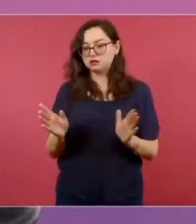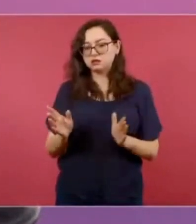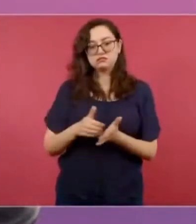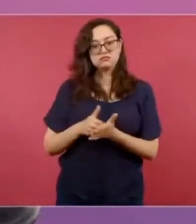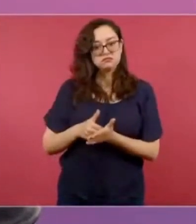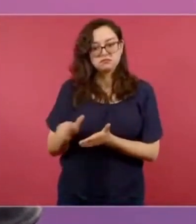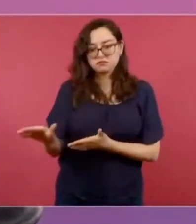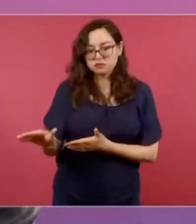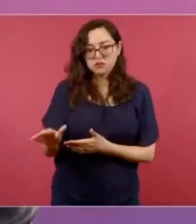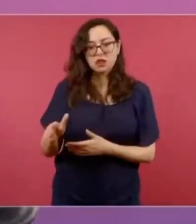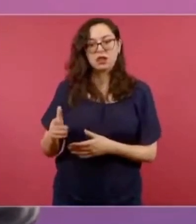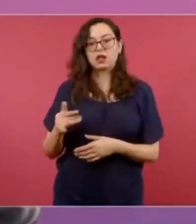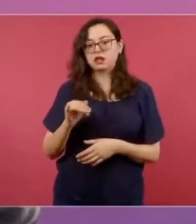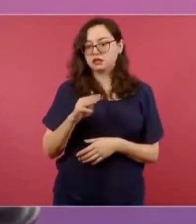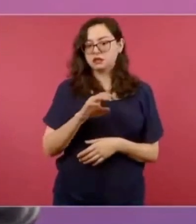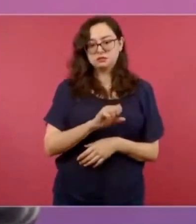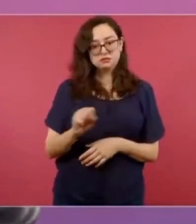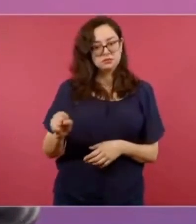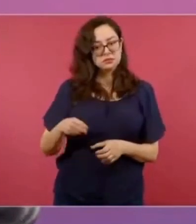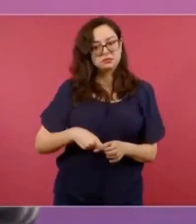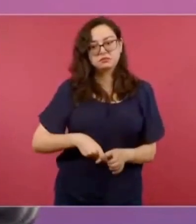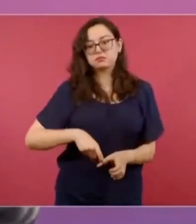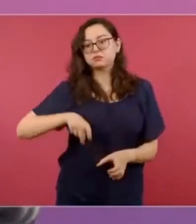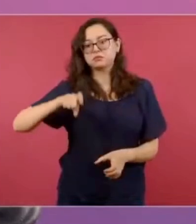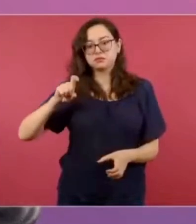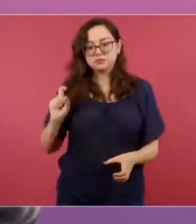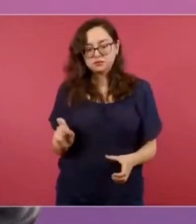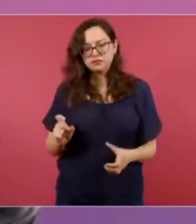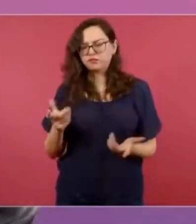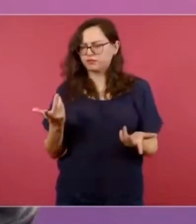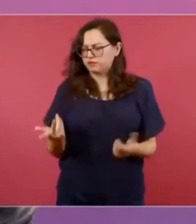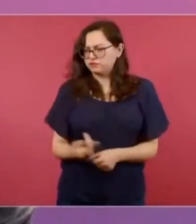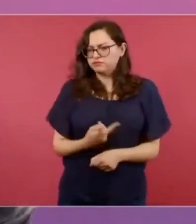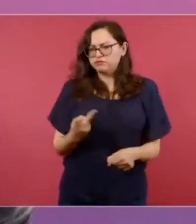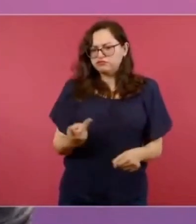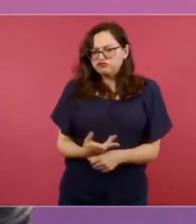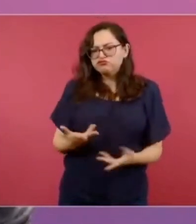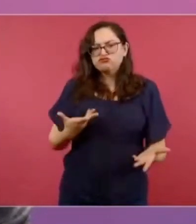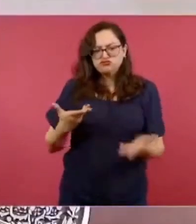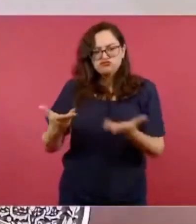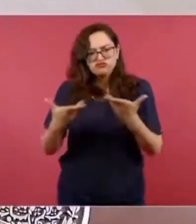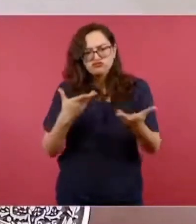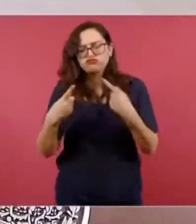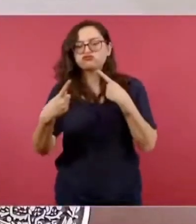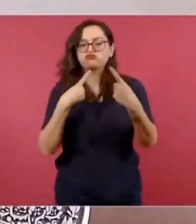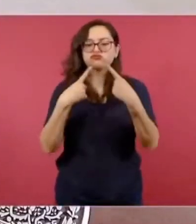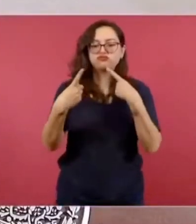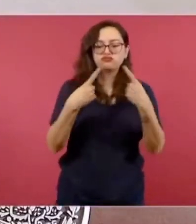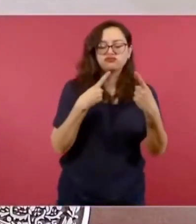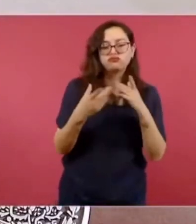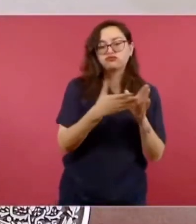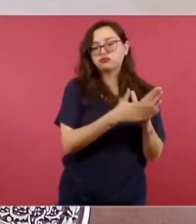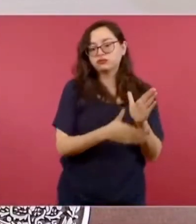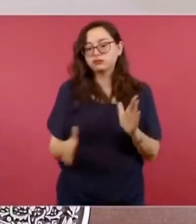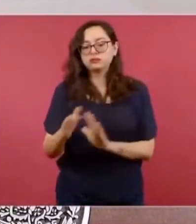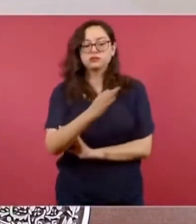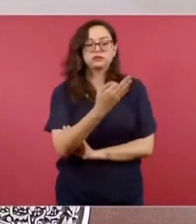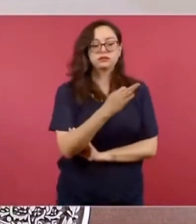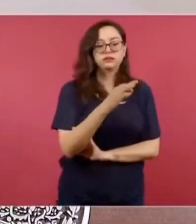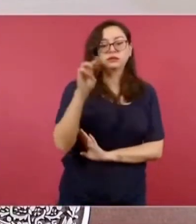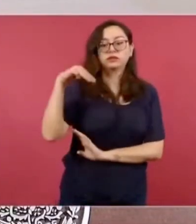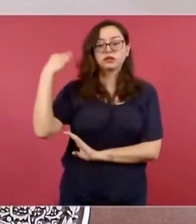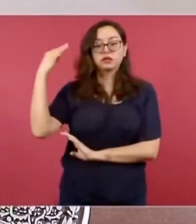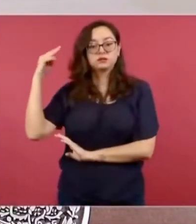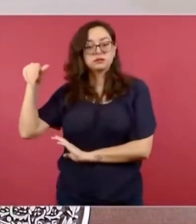el gobernador y derivados de acercamiento con el Gobierno del Estado, durante los meses de febrero, marzo y abril